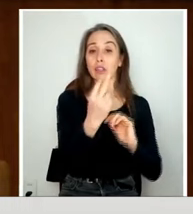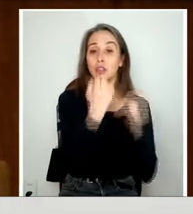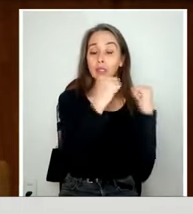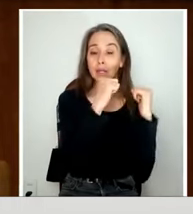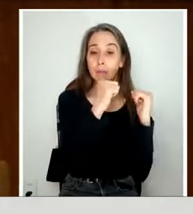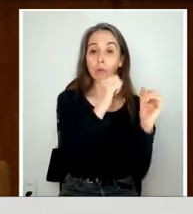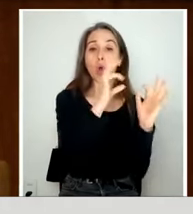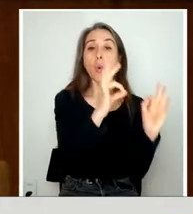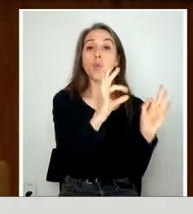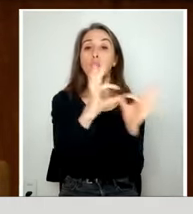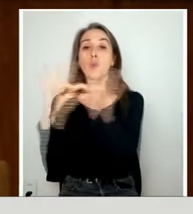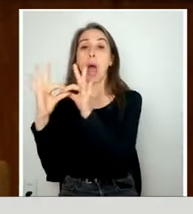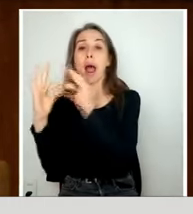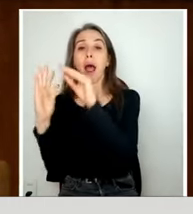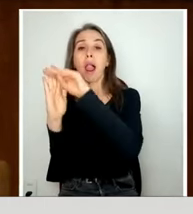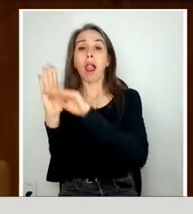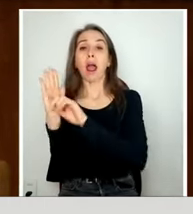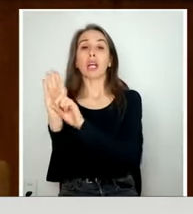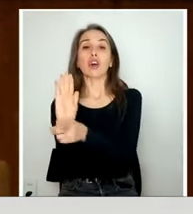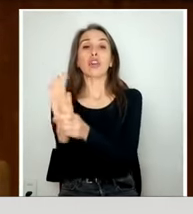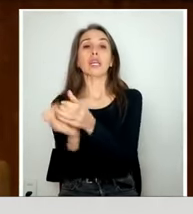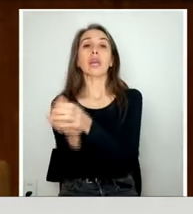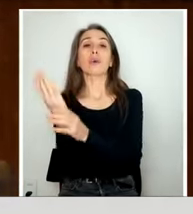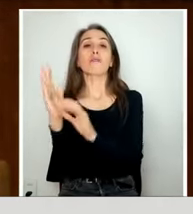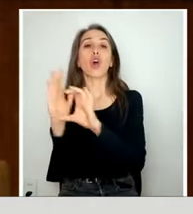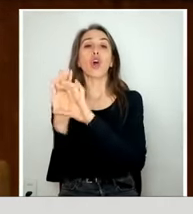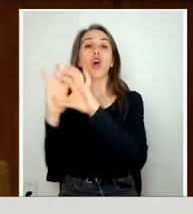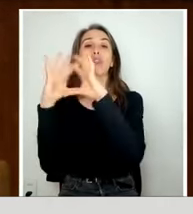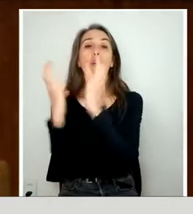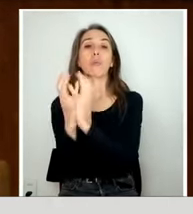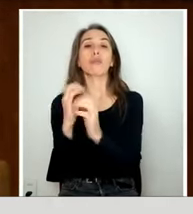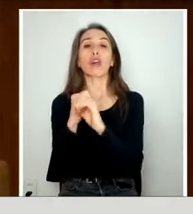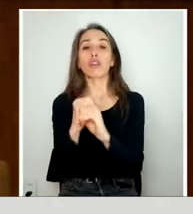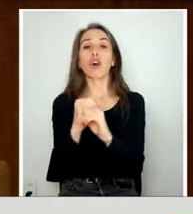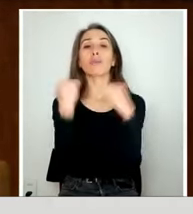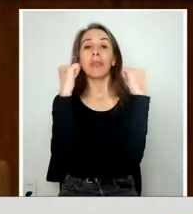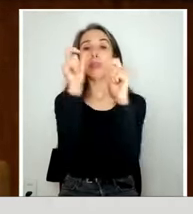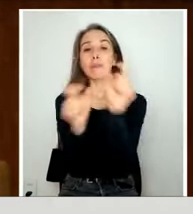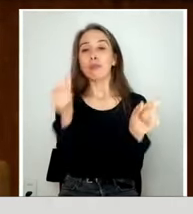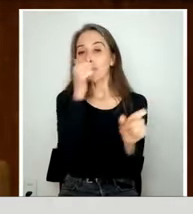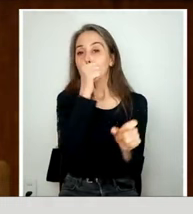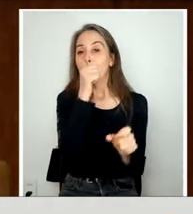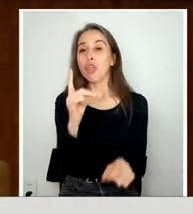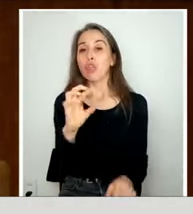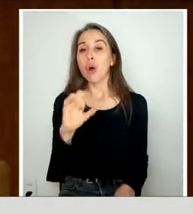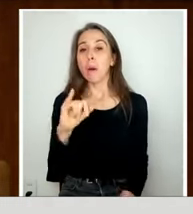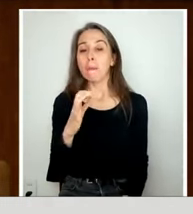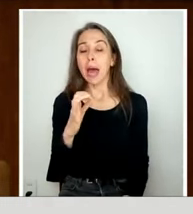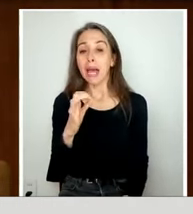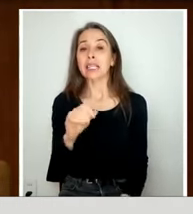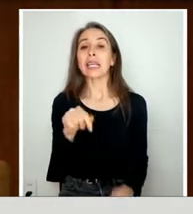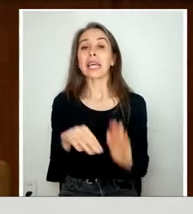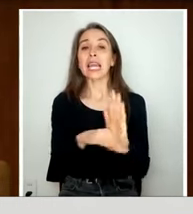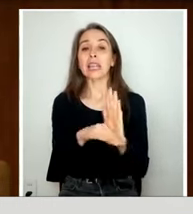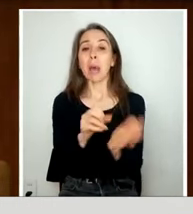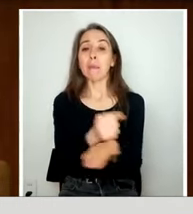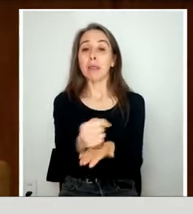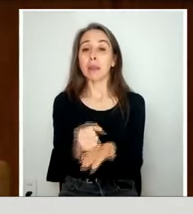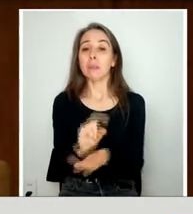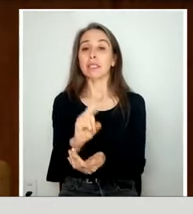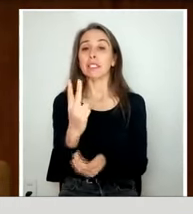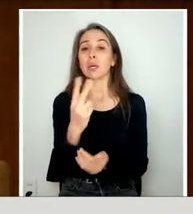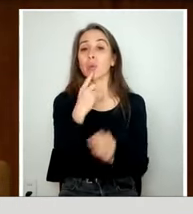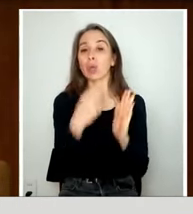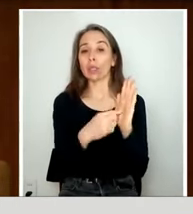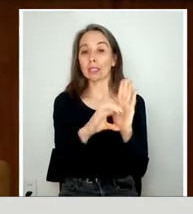los estándares y disposiciones del nuevo código mundial antidopaje en segundo trámite constitucional el objetivo del proyecto de ley